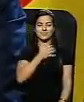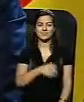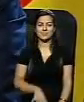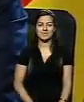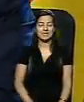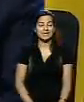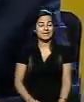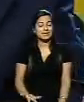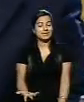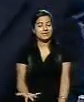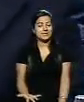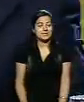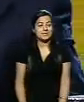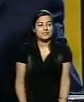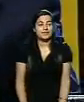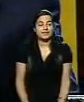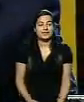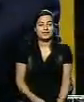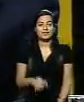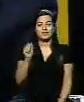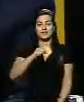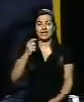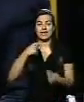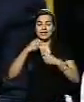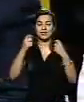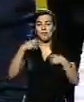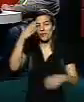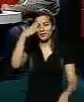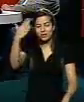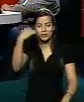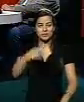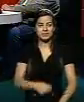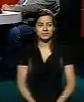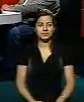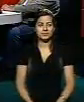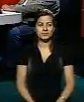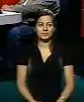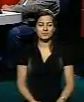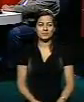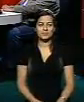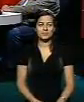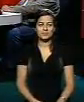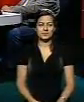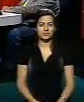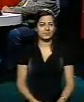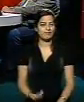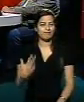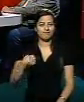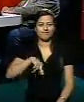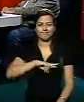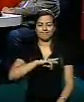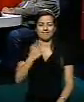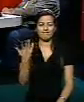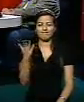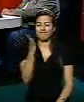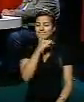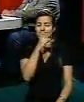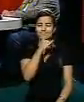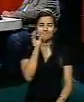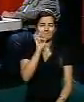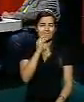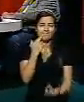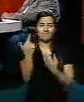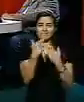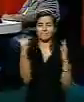Bueno, déjame decir, Aristóbal, un saludo. Bueno, nosotros no tenemos así ningún tipo de